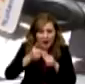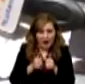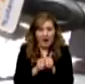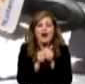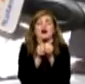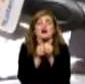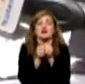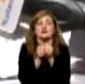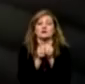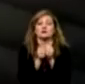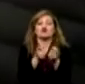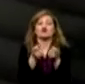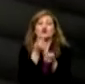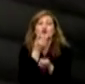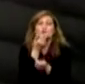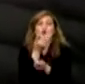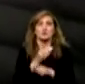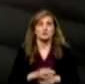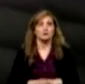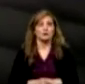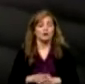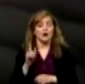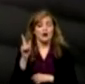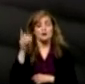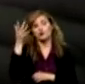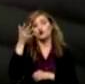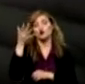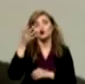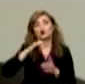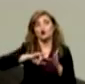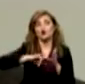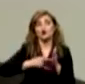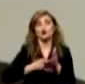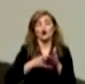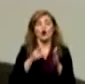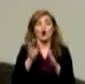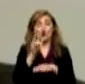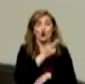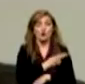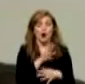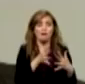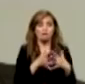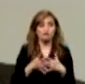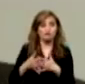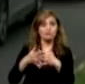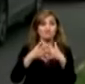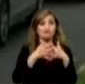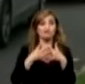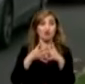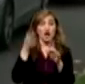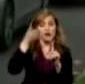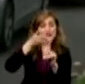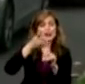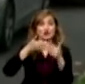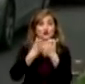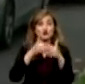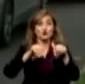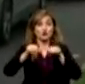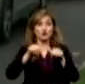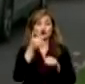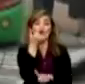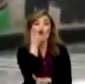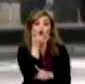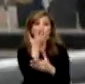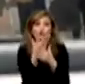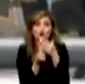una posición frente al consejo? Para Mauricio Moreno, catedrático de arquitectura de la UDLA, otro reto de la nueva administración será resolver las fallas en